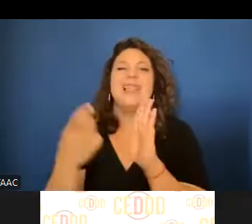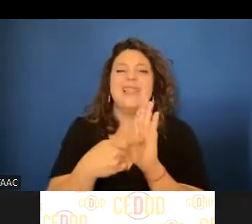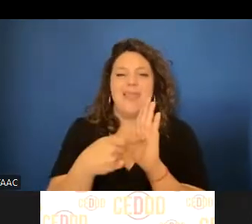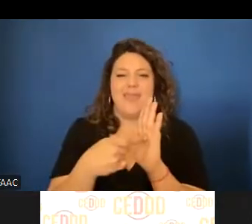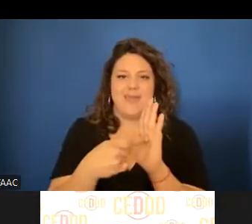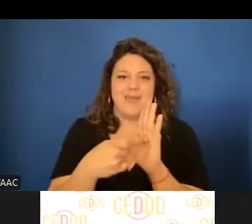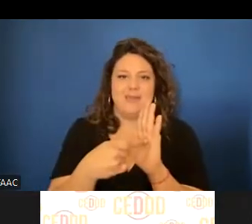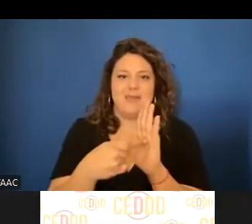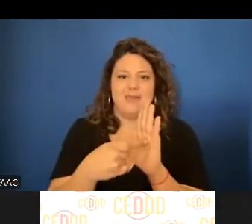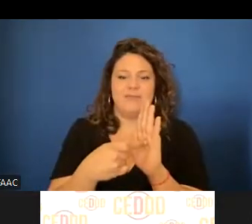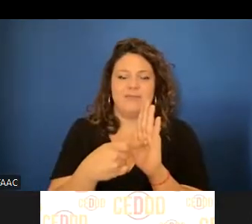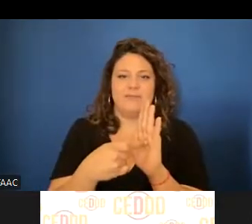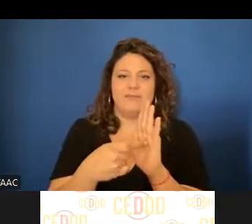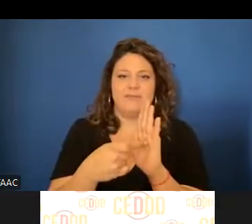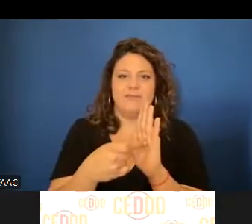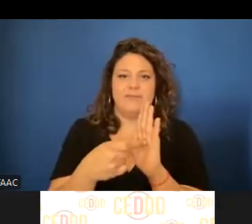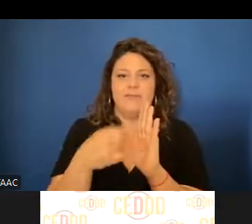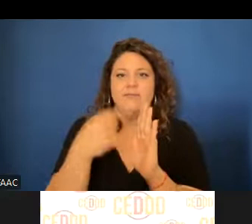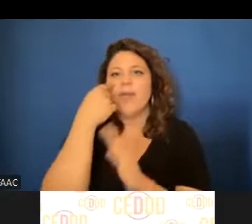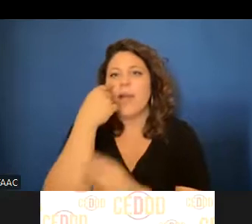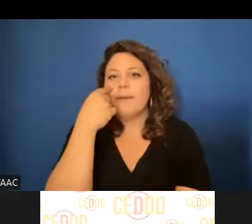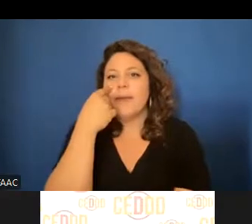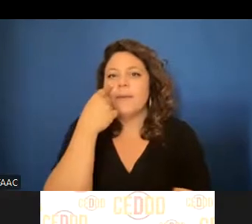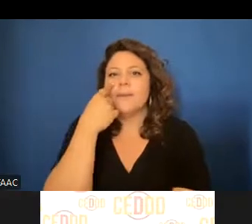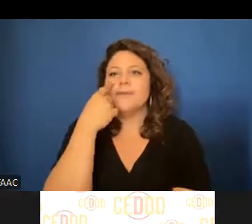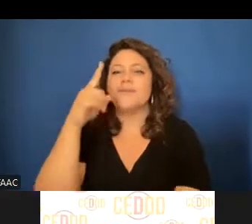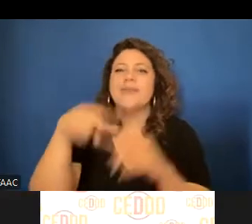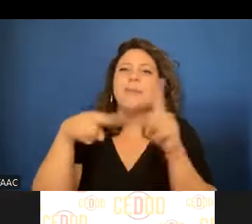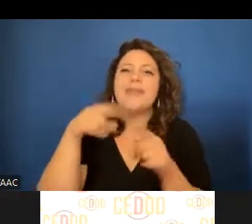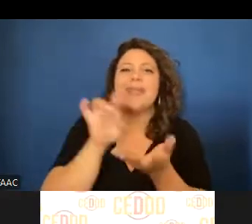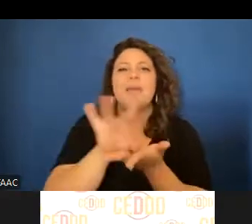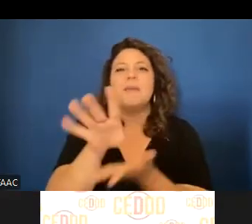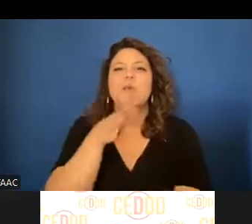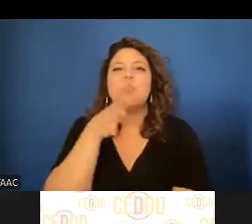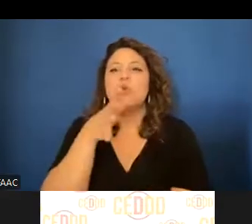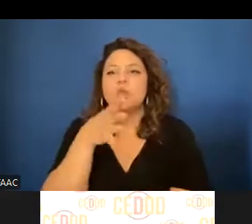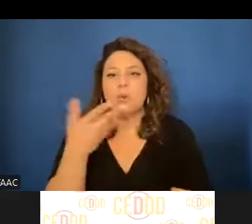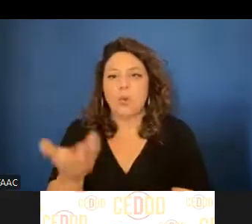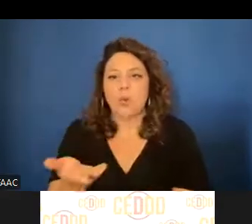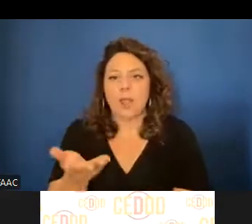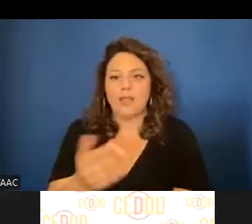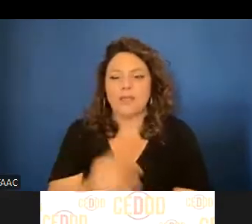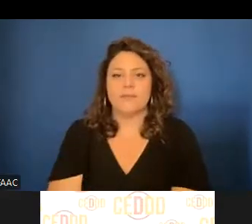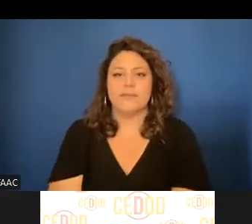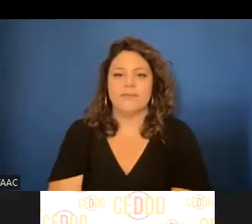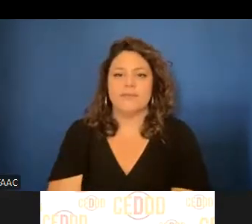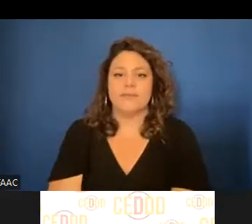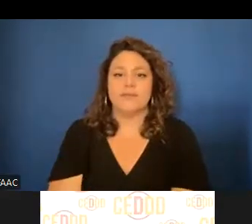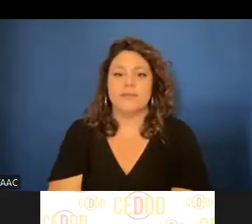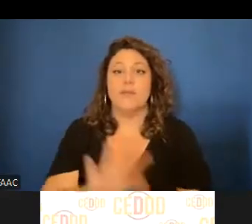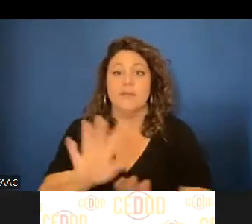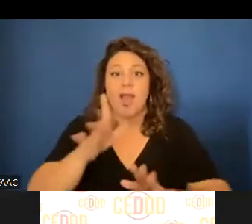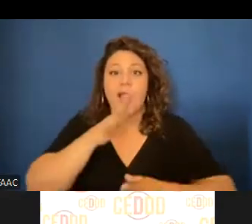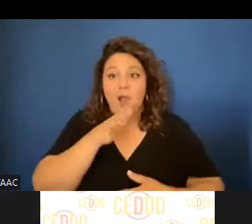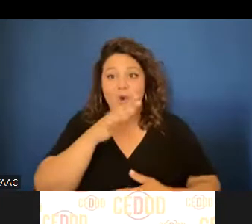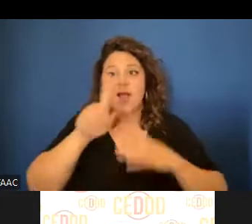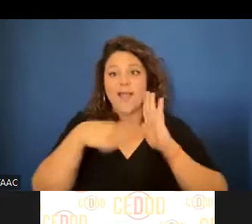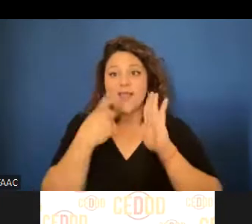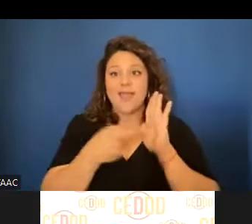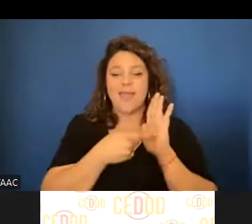y que el Tribunal de la Unión Europea equiparó la baja de larga duración, la baja laboral de larga duración, a una